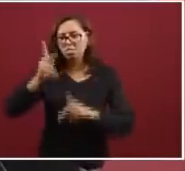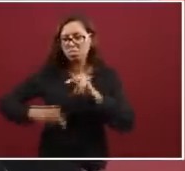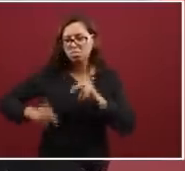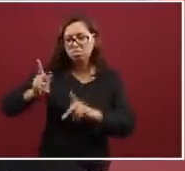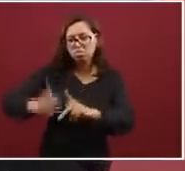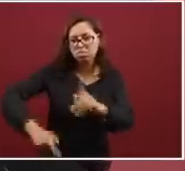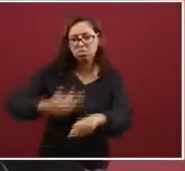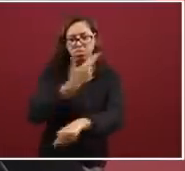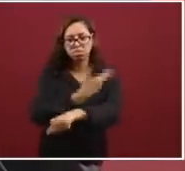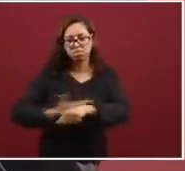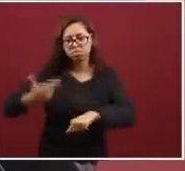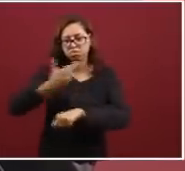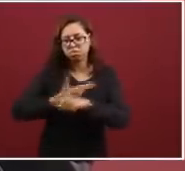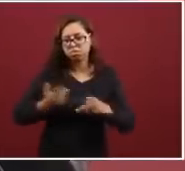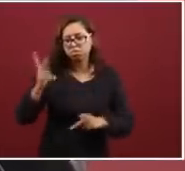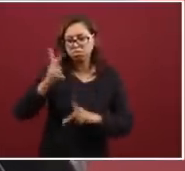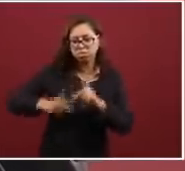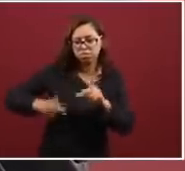trámites